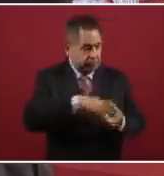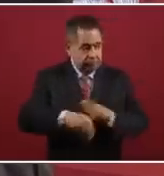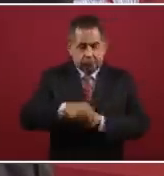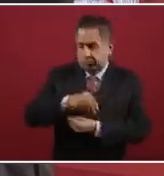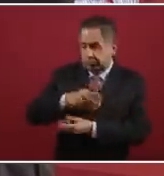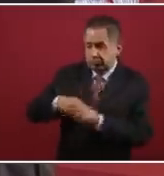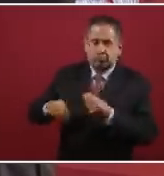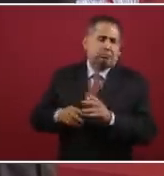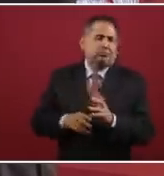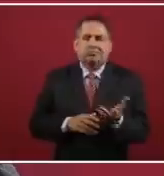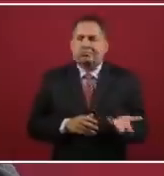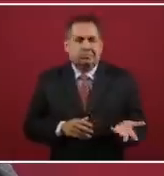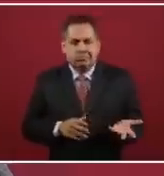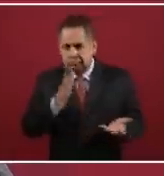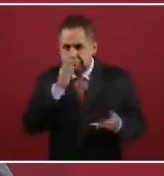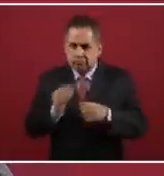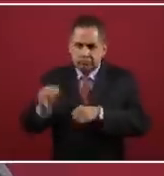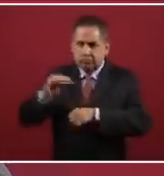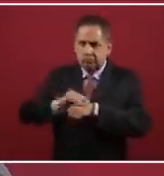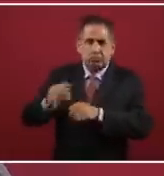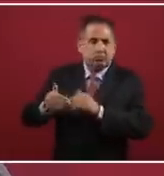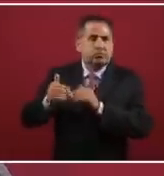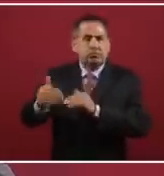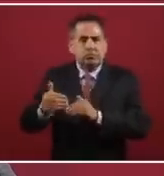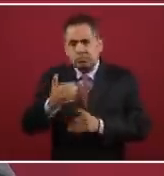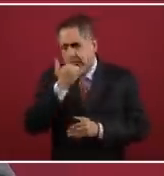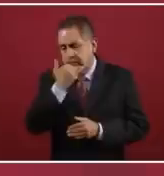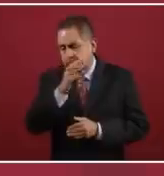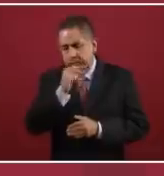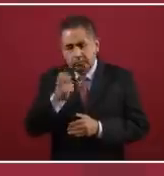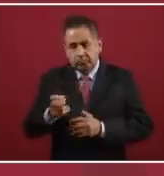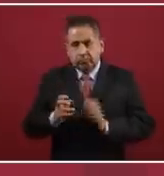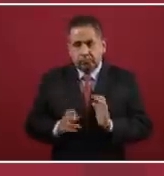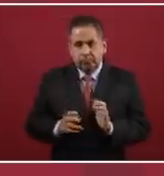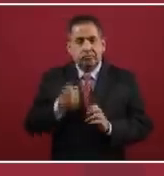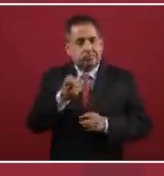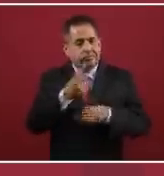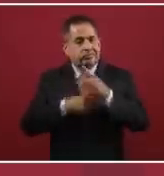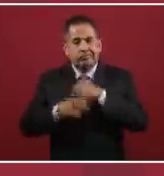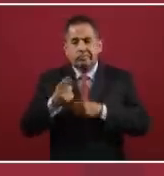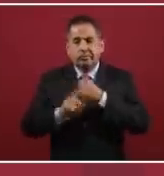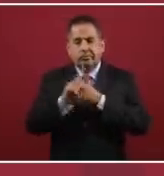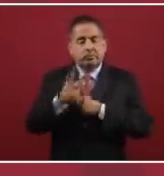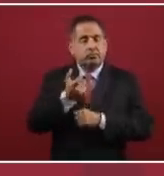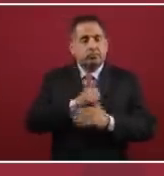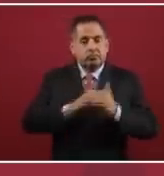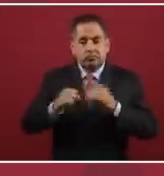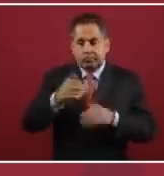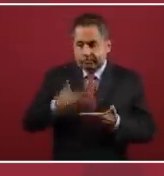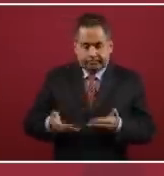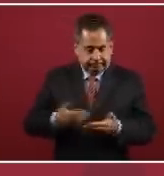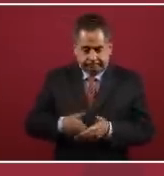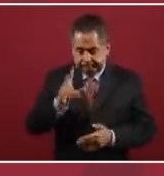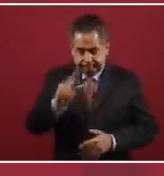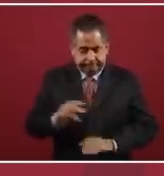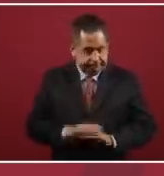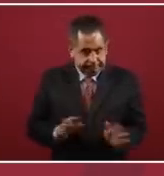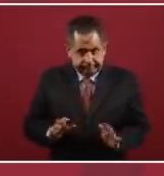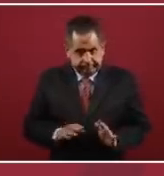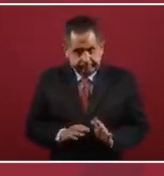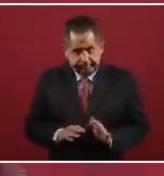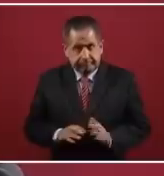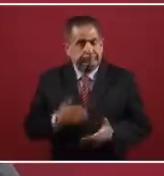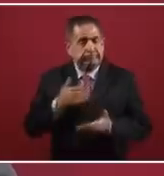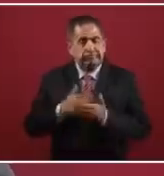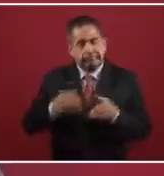soportarlo el presupuesto, se aumentaban los precios y ahí viene la inflación. Aquí no. En nuestro